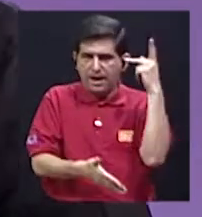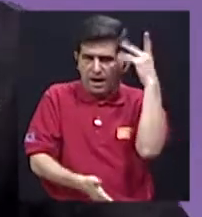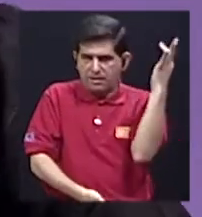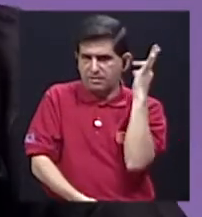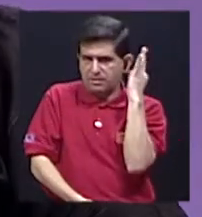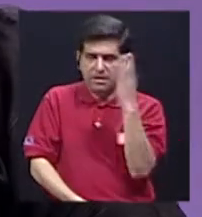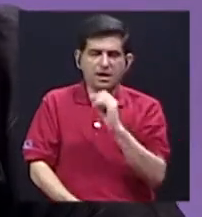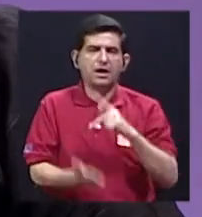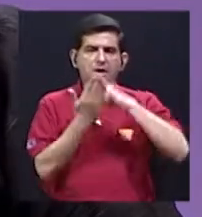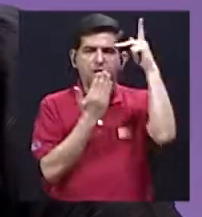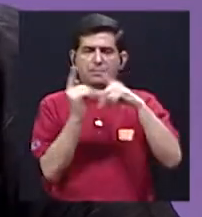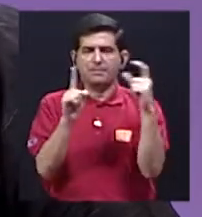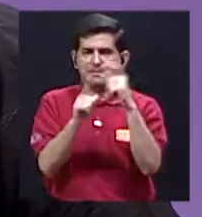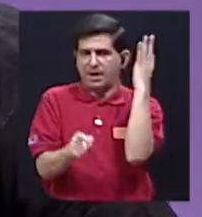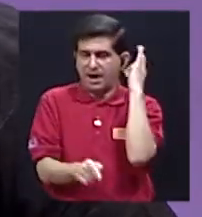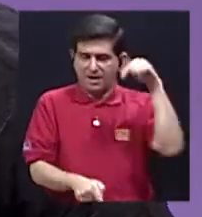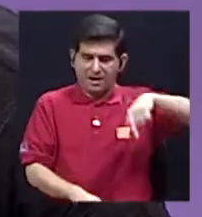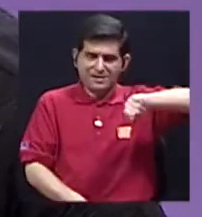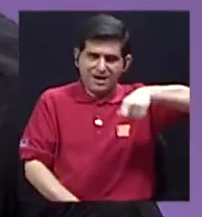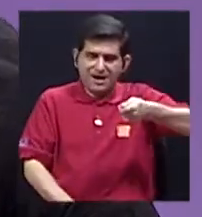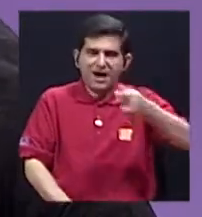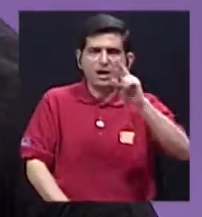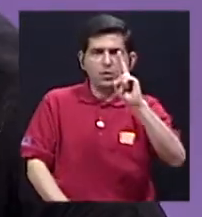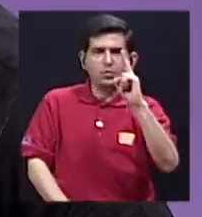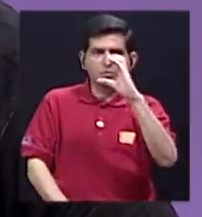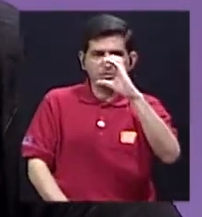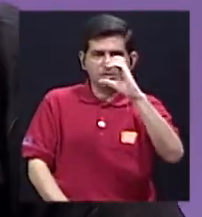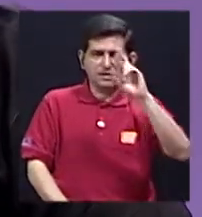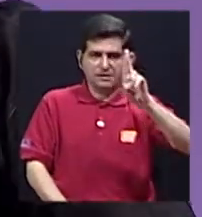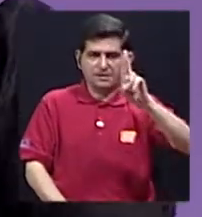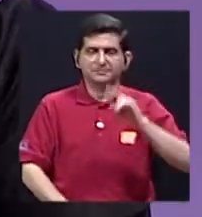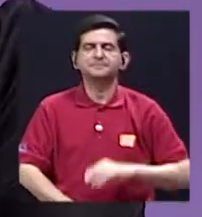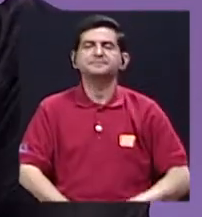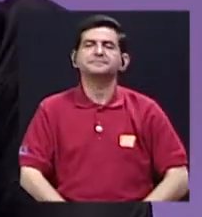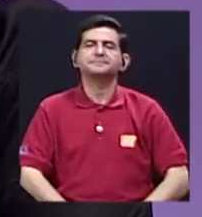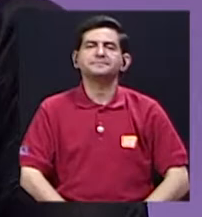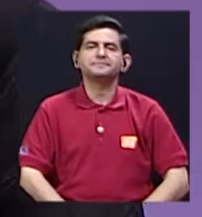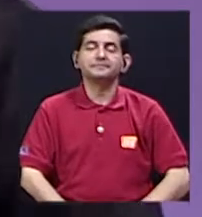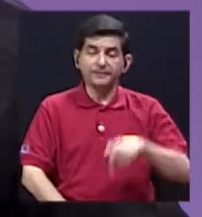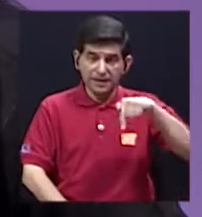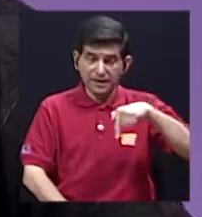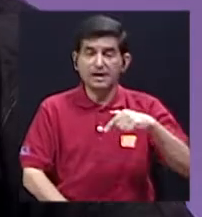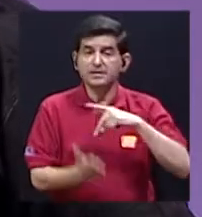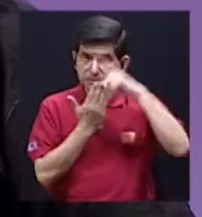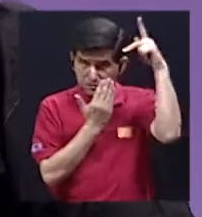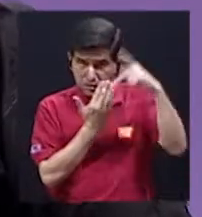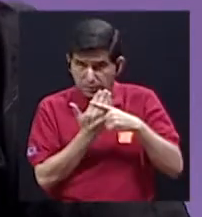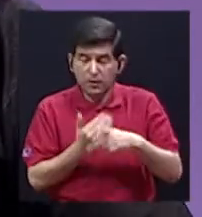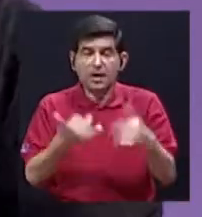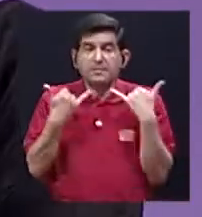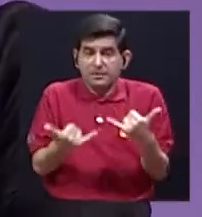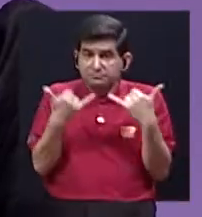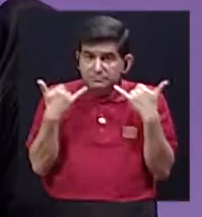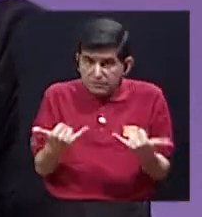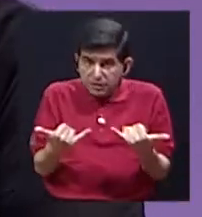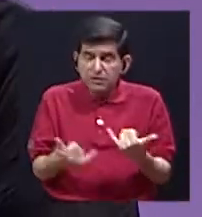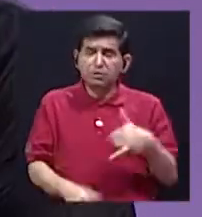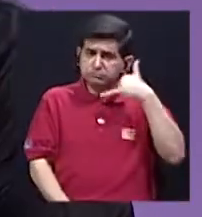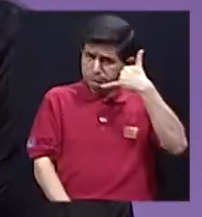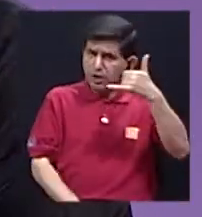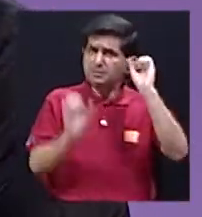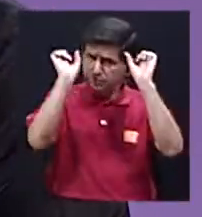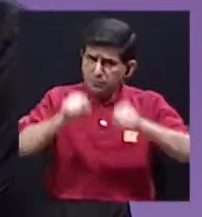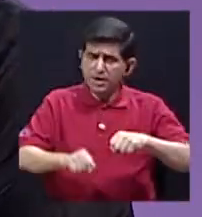y de palabra de mujer de este su canal de la universidad de costa rica este es un programa en vivo usted puede